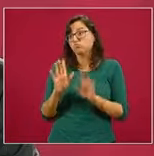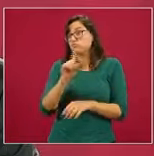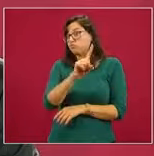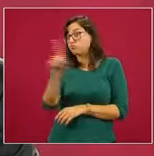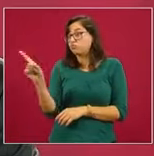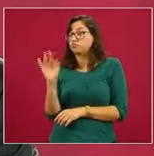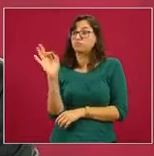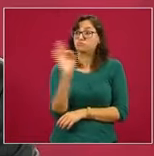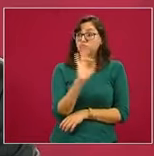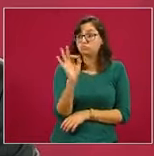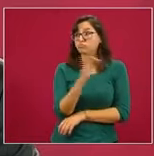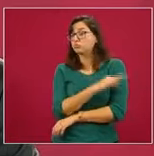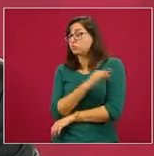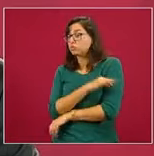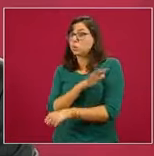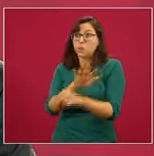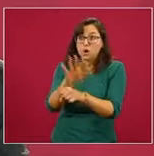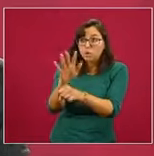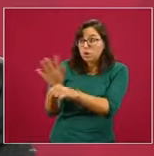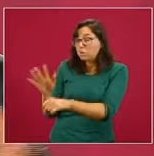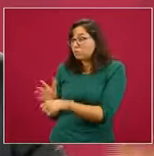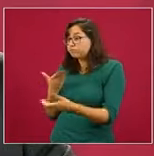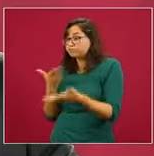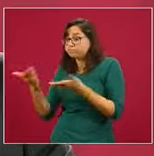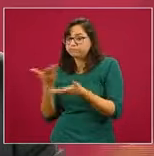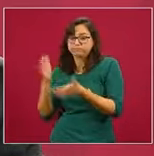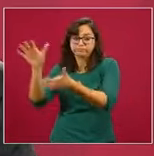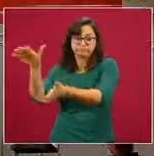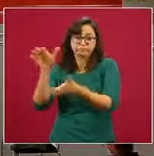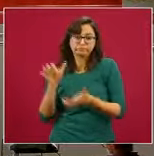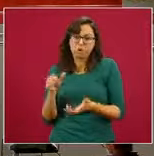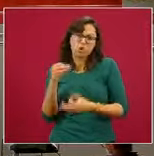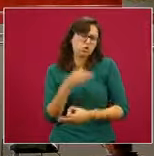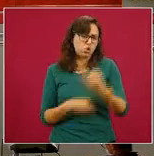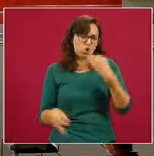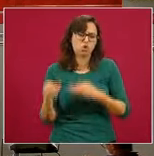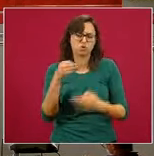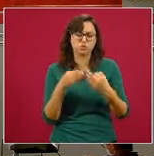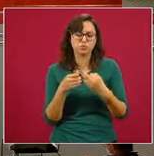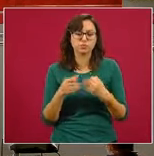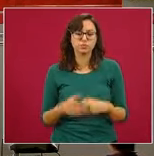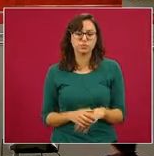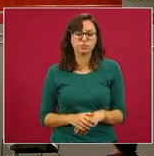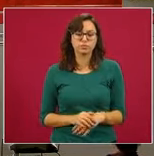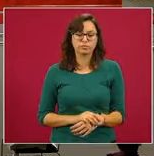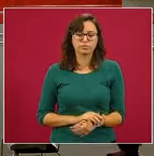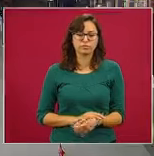posibles candidatos, y estamos hablando todo el espectro.